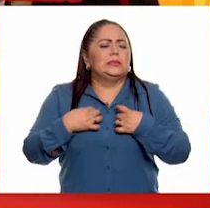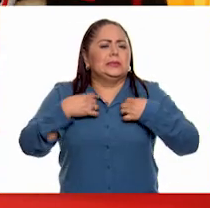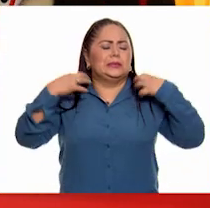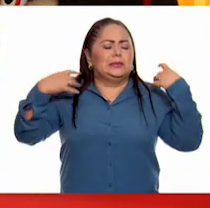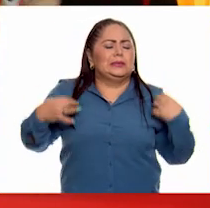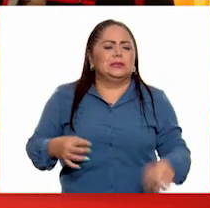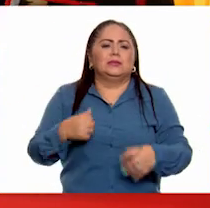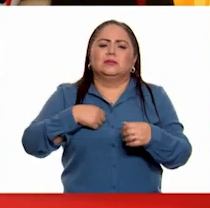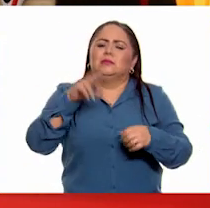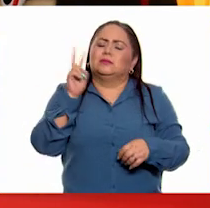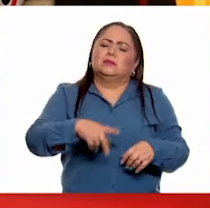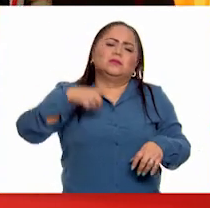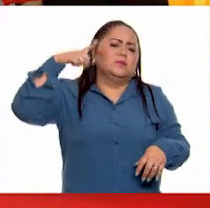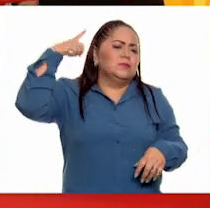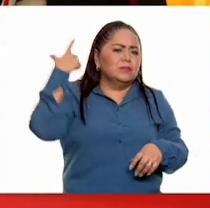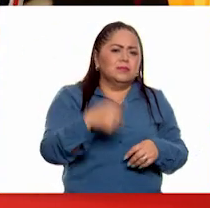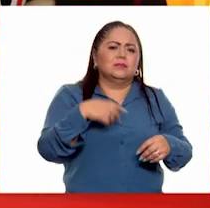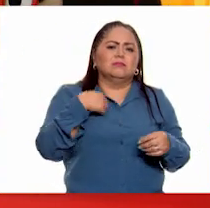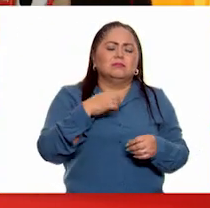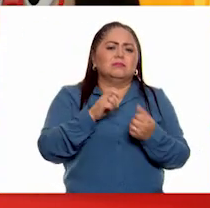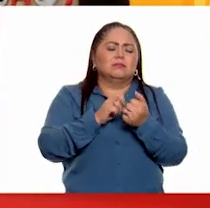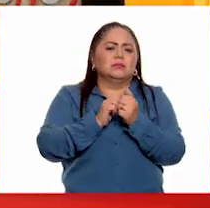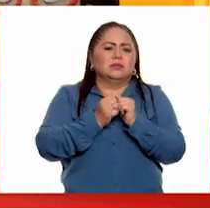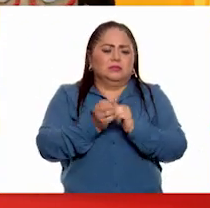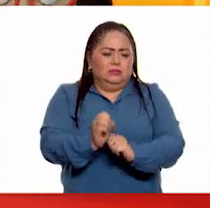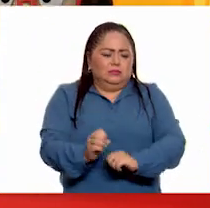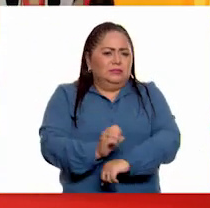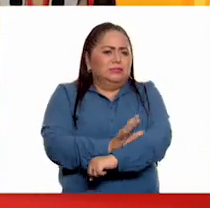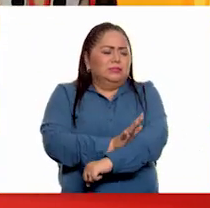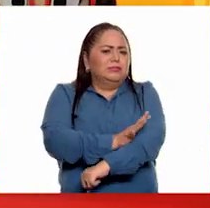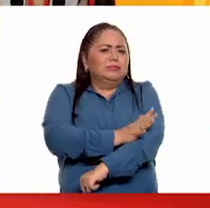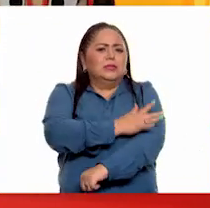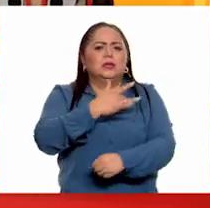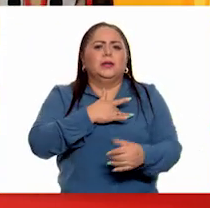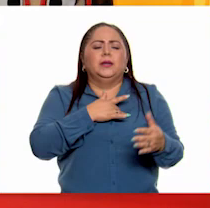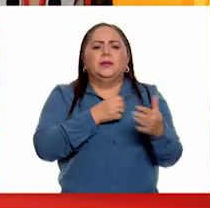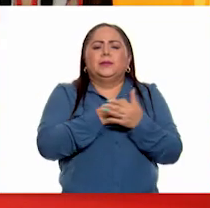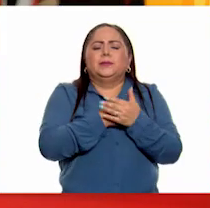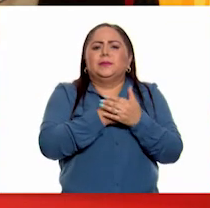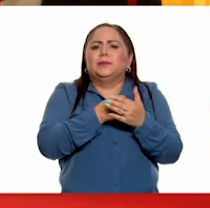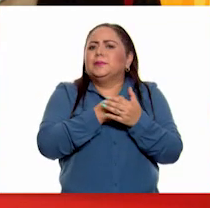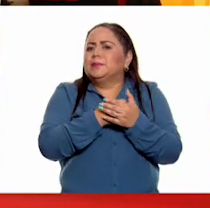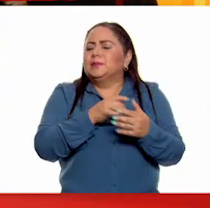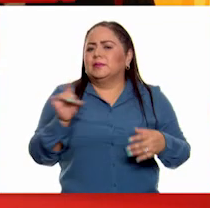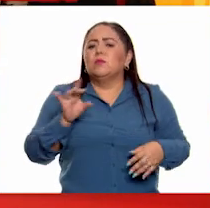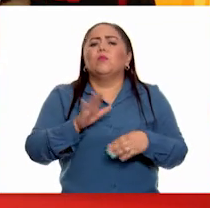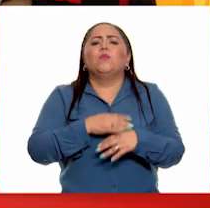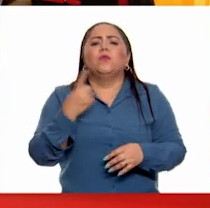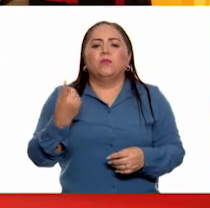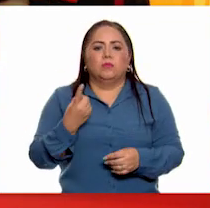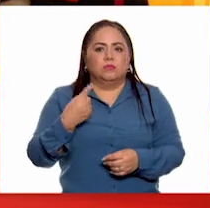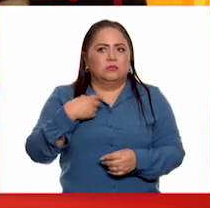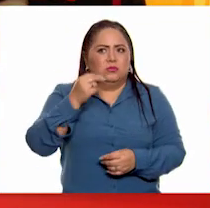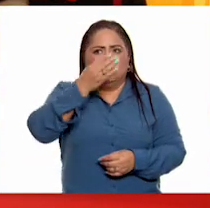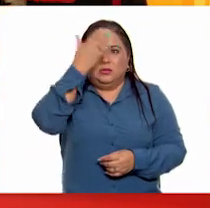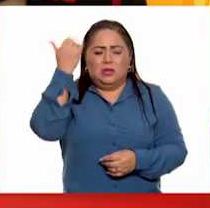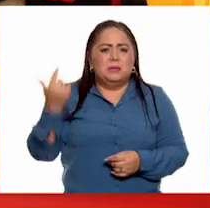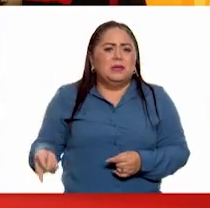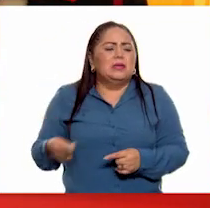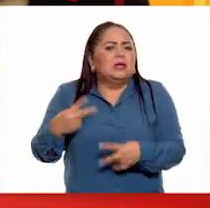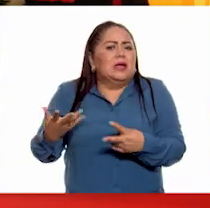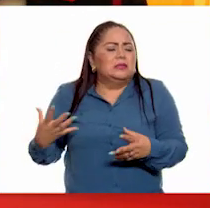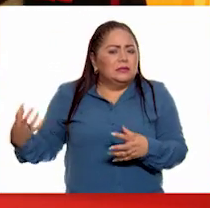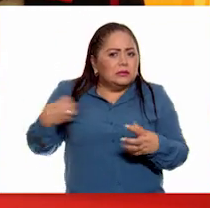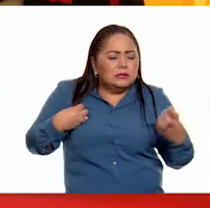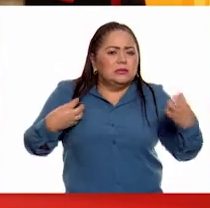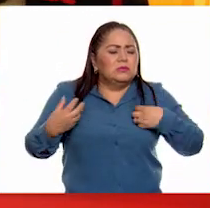corriendo por mi espalda y me dio escalofrío y el corazón se me aceleró porque no sabía qué es lo que iba